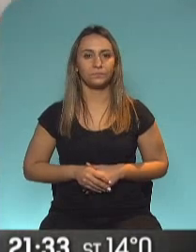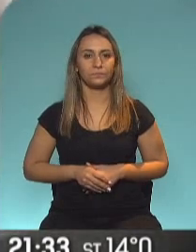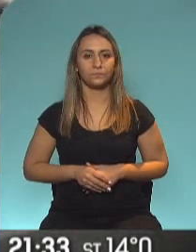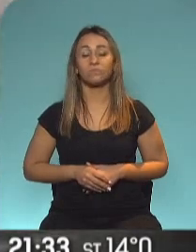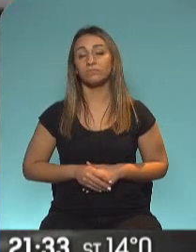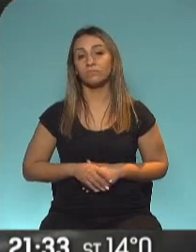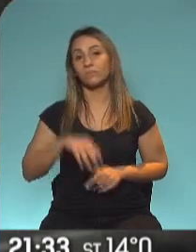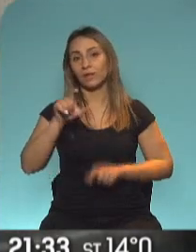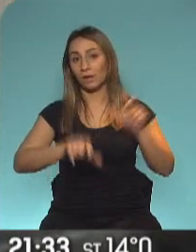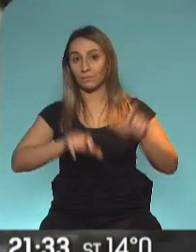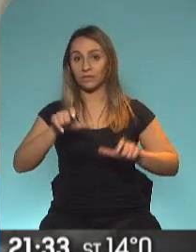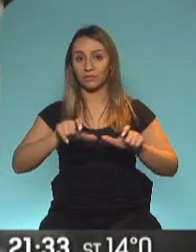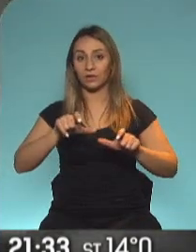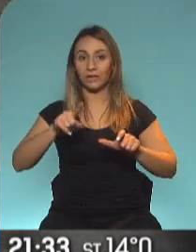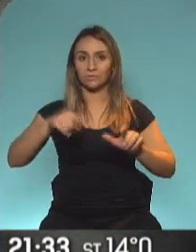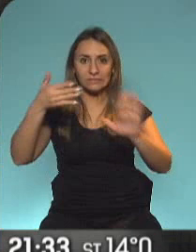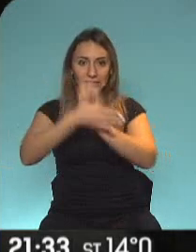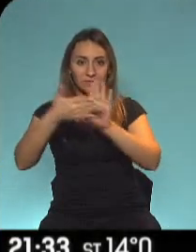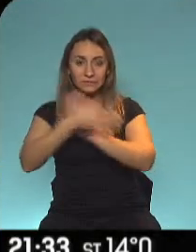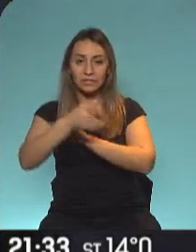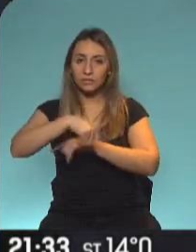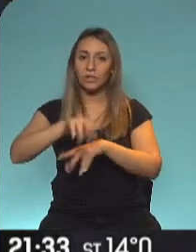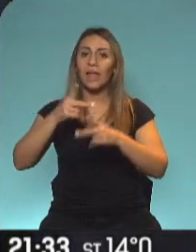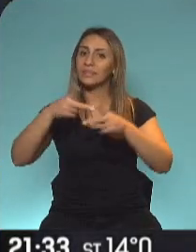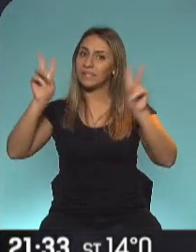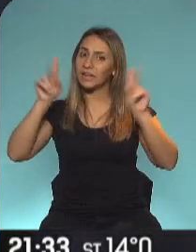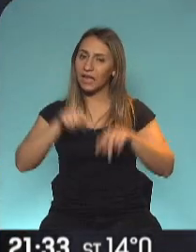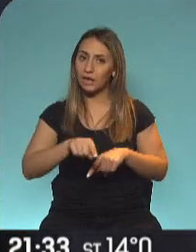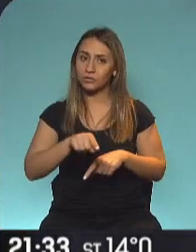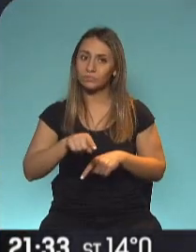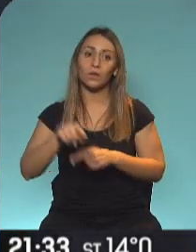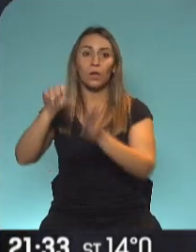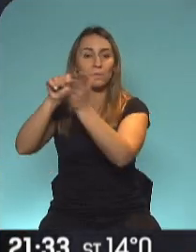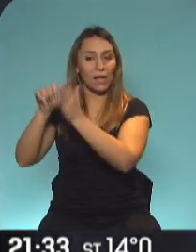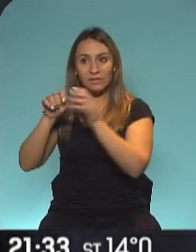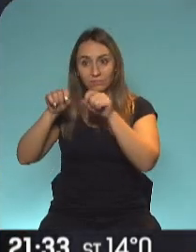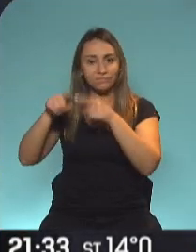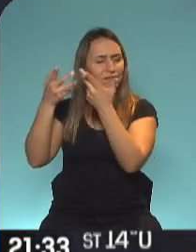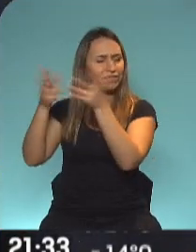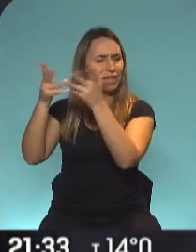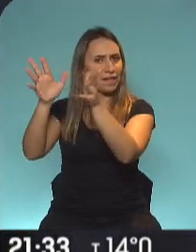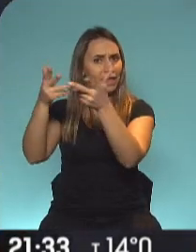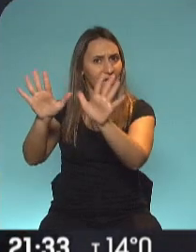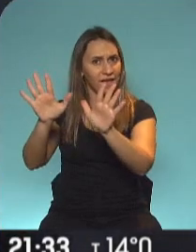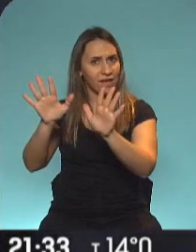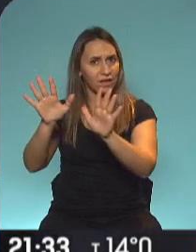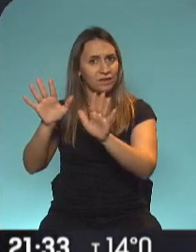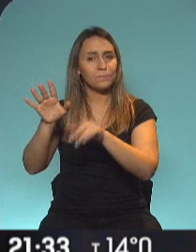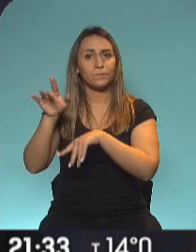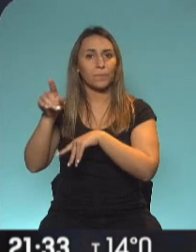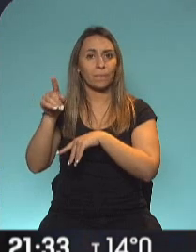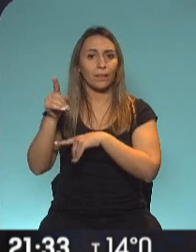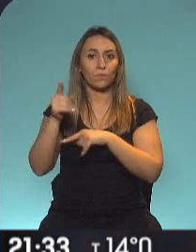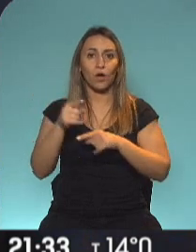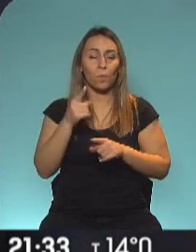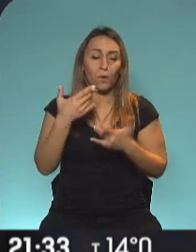Las personas refugiadas son personas extranjeras que han tenido que abandonar sus países en virtud de que sus